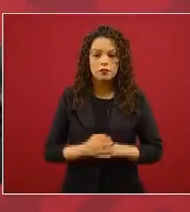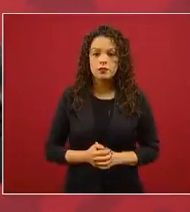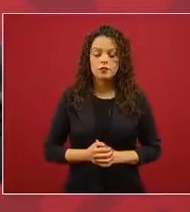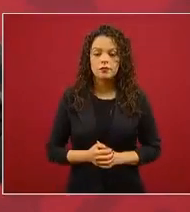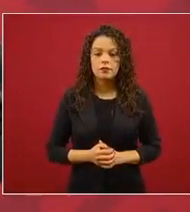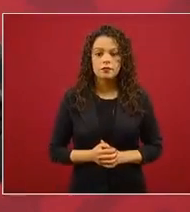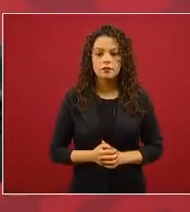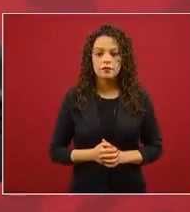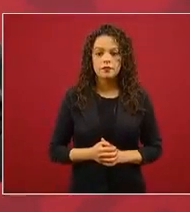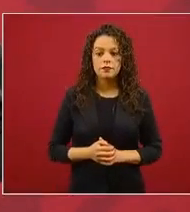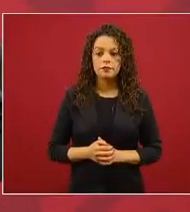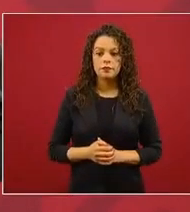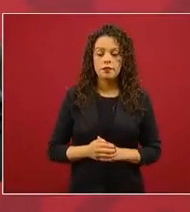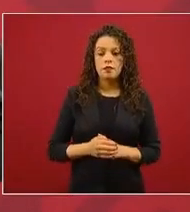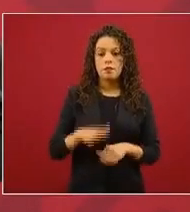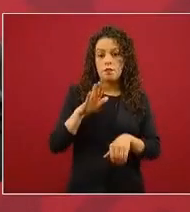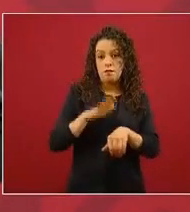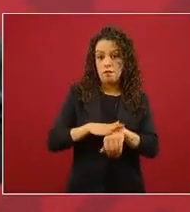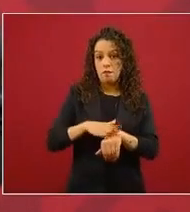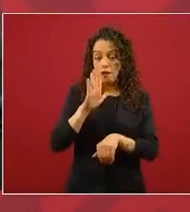destacadamente empresas españolas.